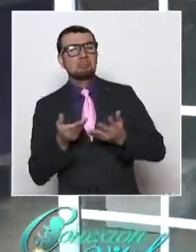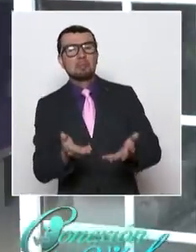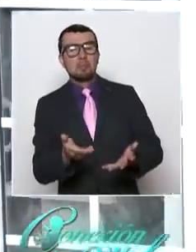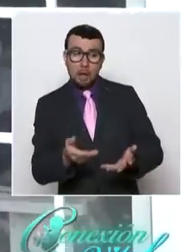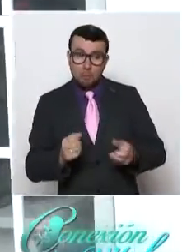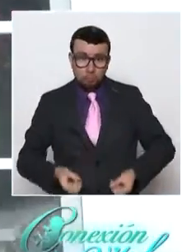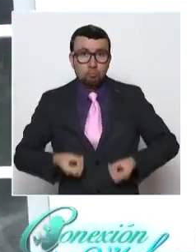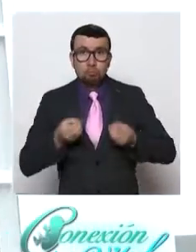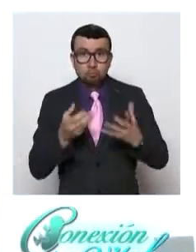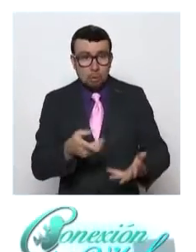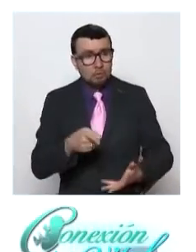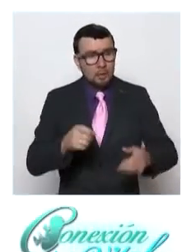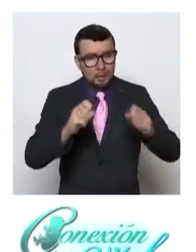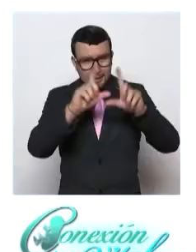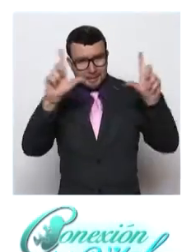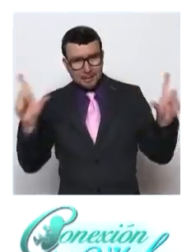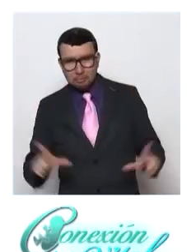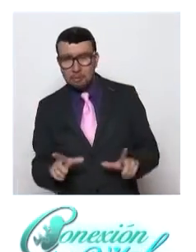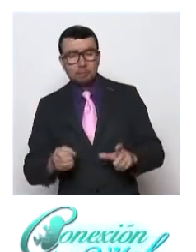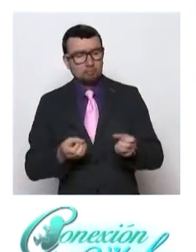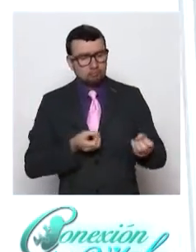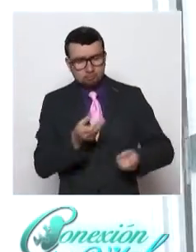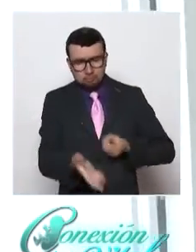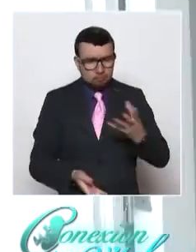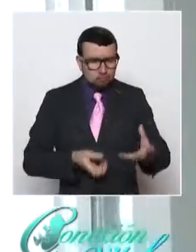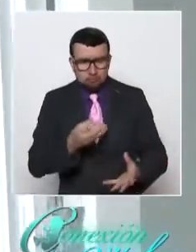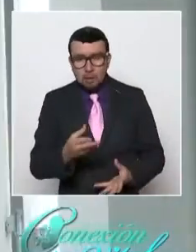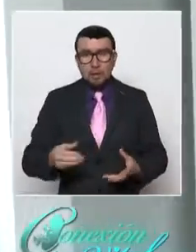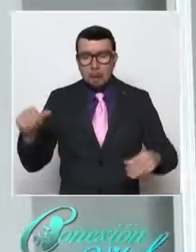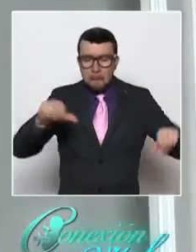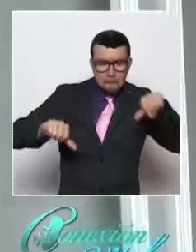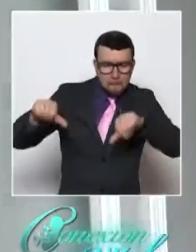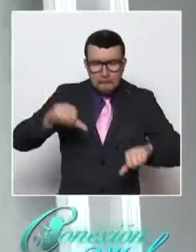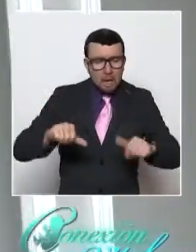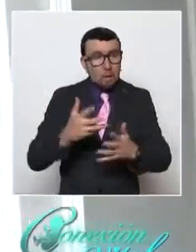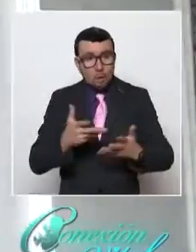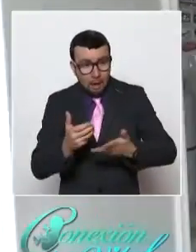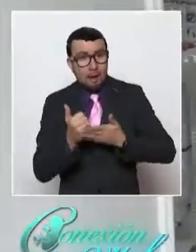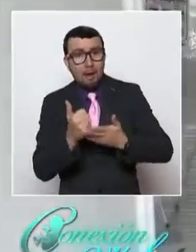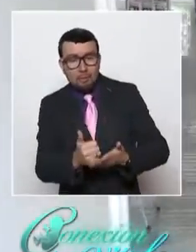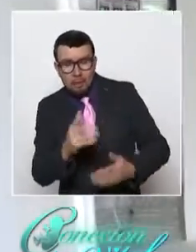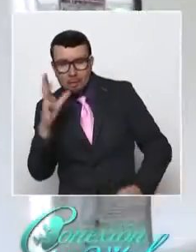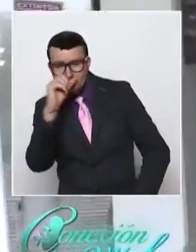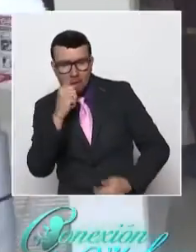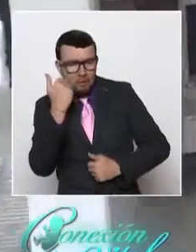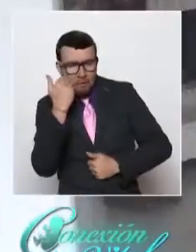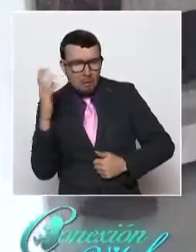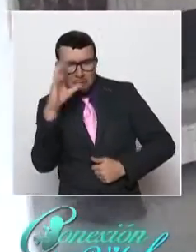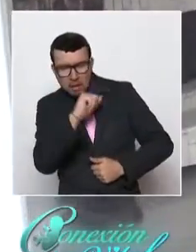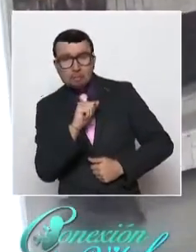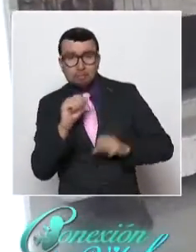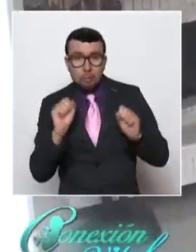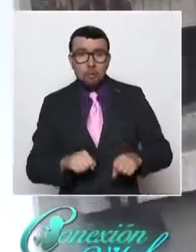exámenes de laboratorio. Luego de esta entrada de la recepción, donde